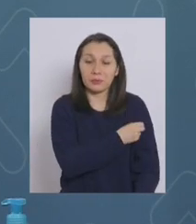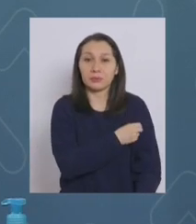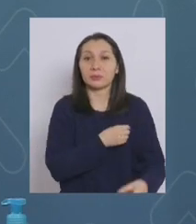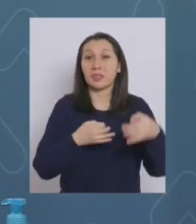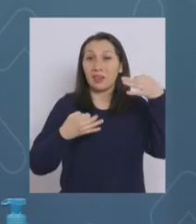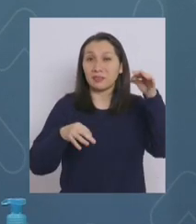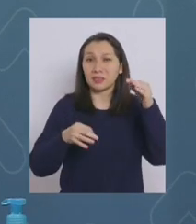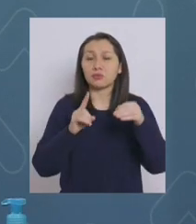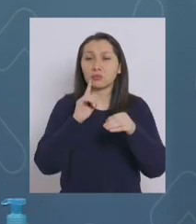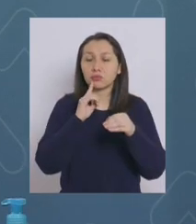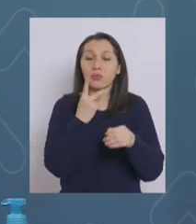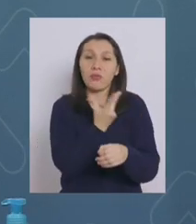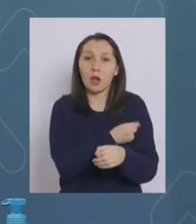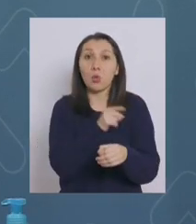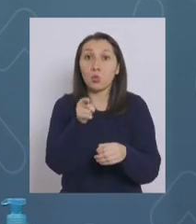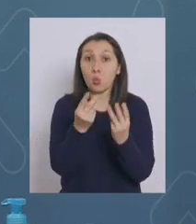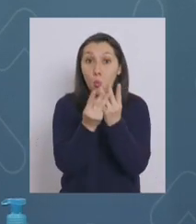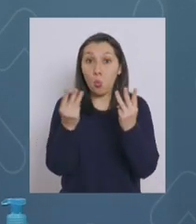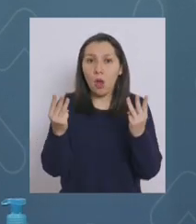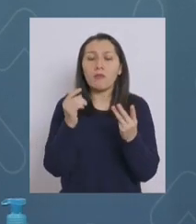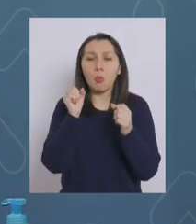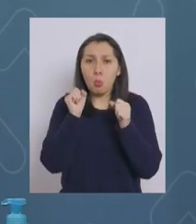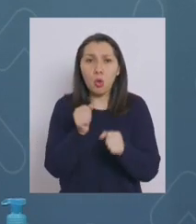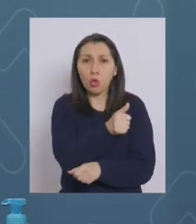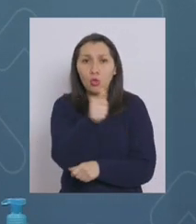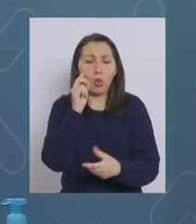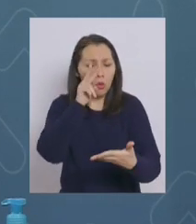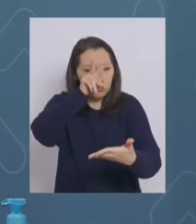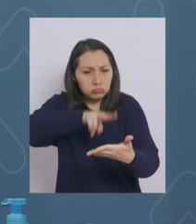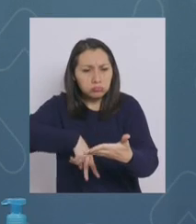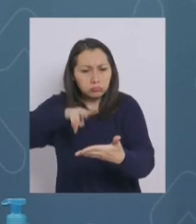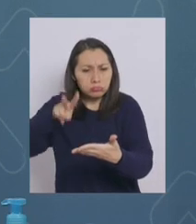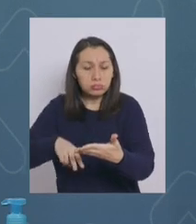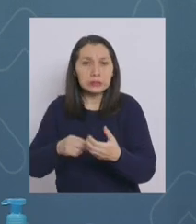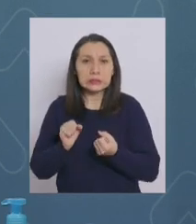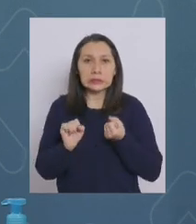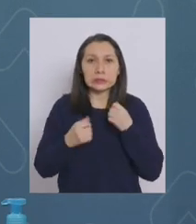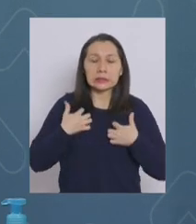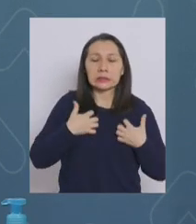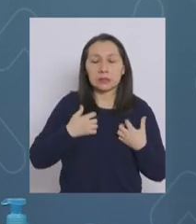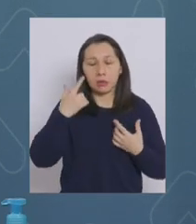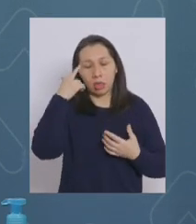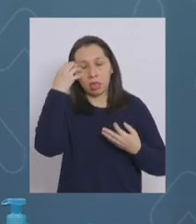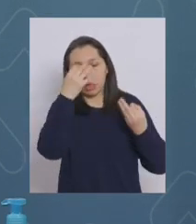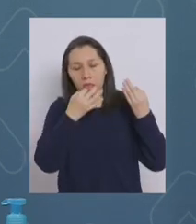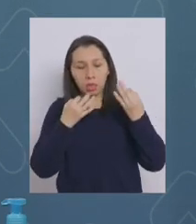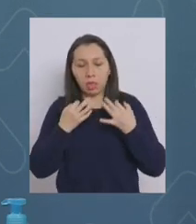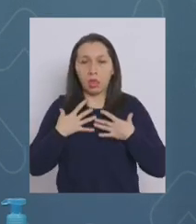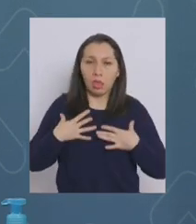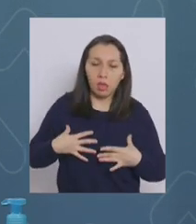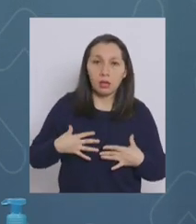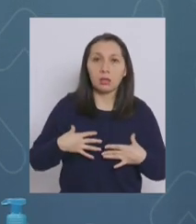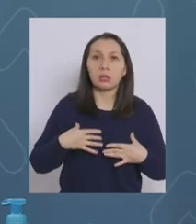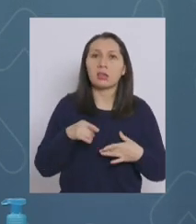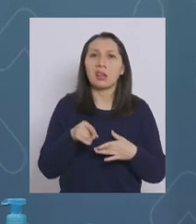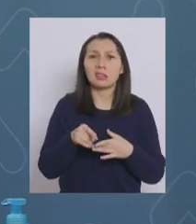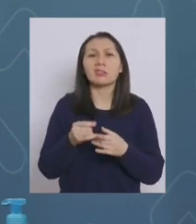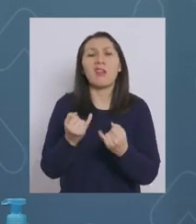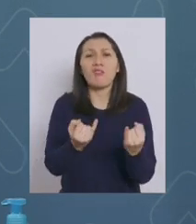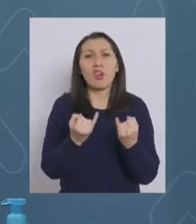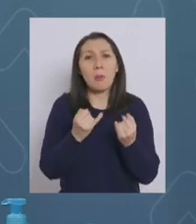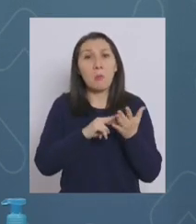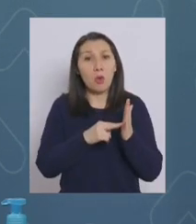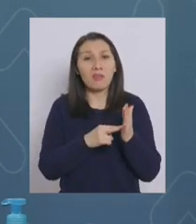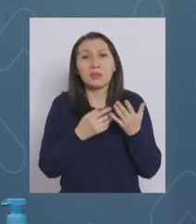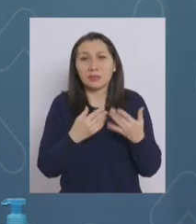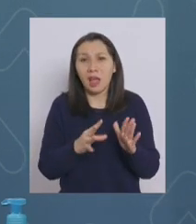de la vacunación están en la página web para que ustedes sean revisadas por todos. Ansiedad, sensación de mareo, lipotimia, son ESAVIS que están reportados y